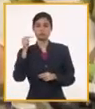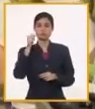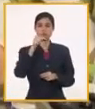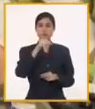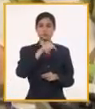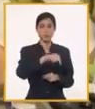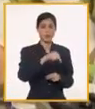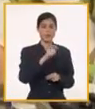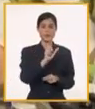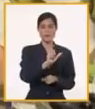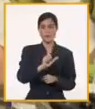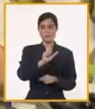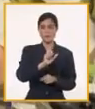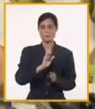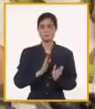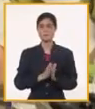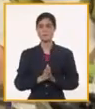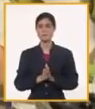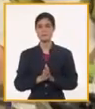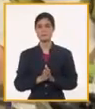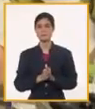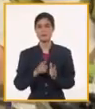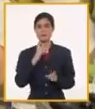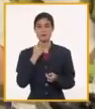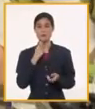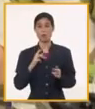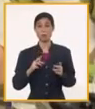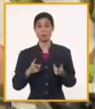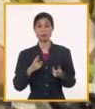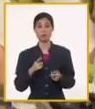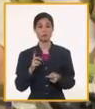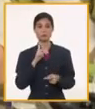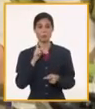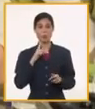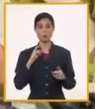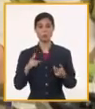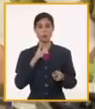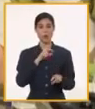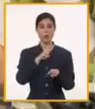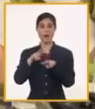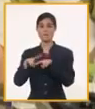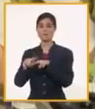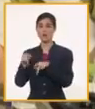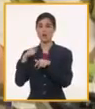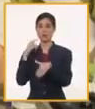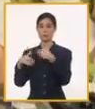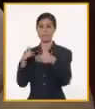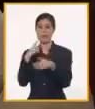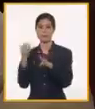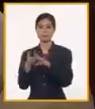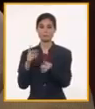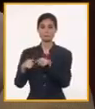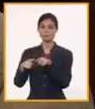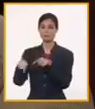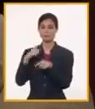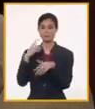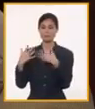me dijo, oye, vas a tener que ir para La Habana. Hay ciertas indisciplinas y ciertas cosas, etc.